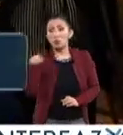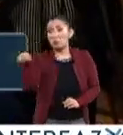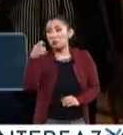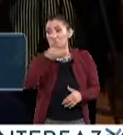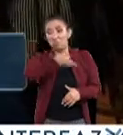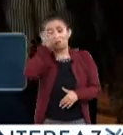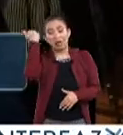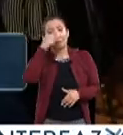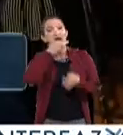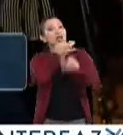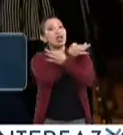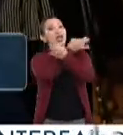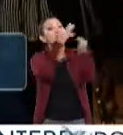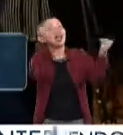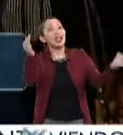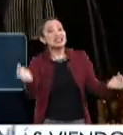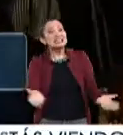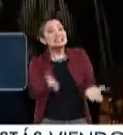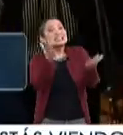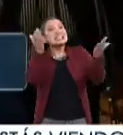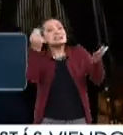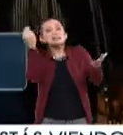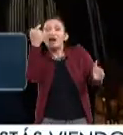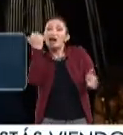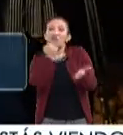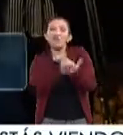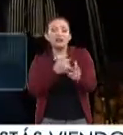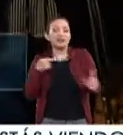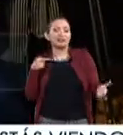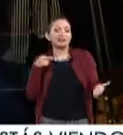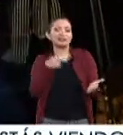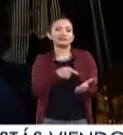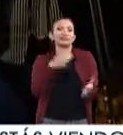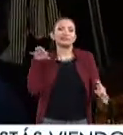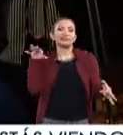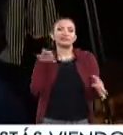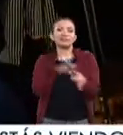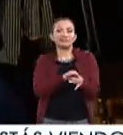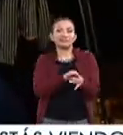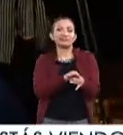entienda que la promoción y la difusión necesariamente tiene que estar